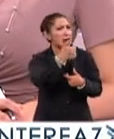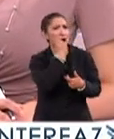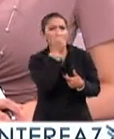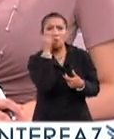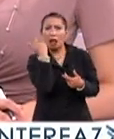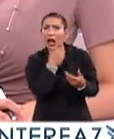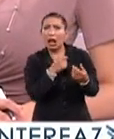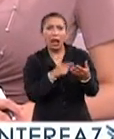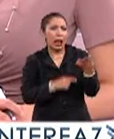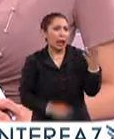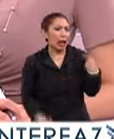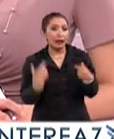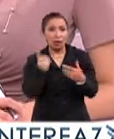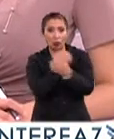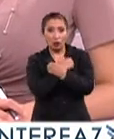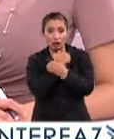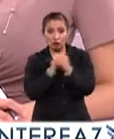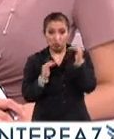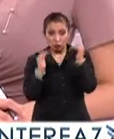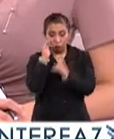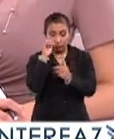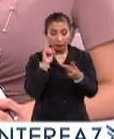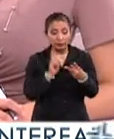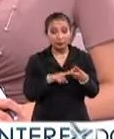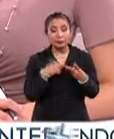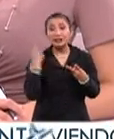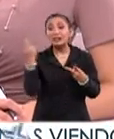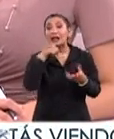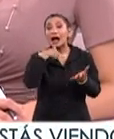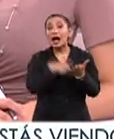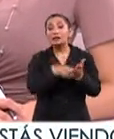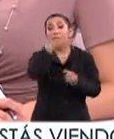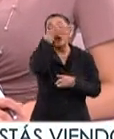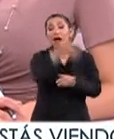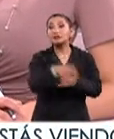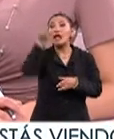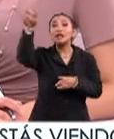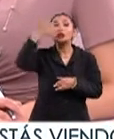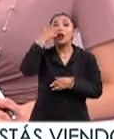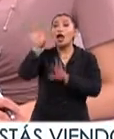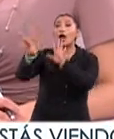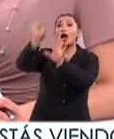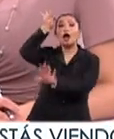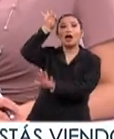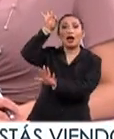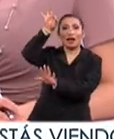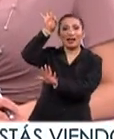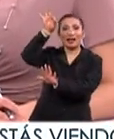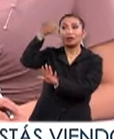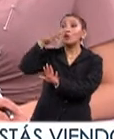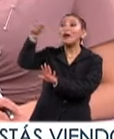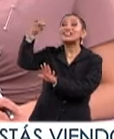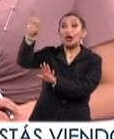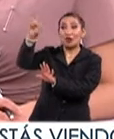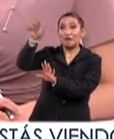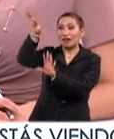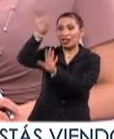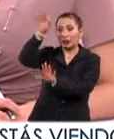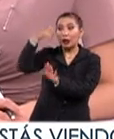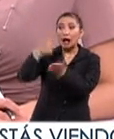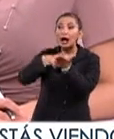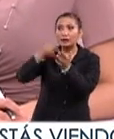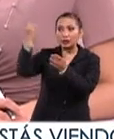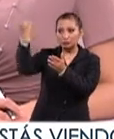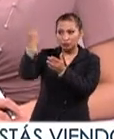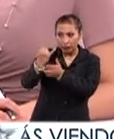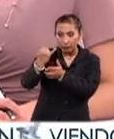que son escuelas públicas de educación superior. Necesitan una carta de aceptación a la escuela de destino. Necesitan probarnos